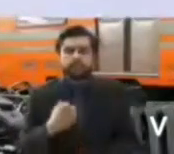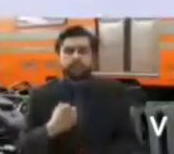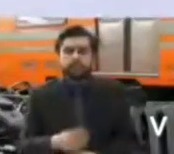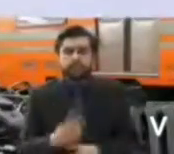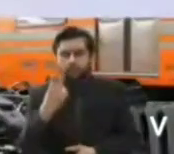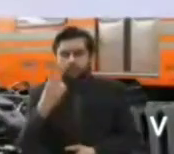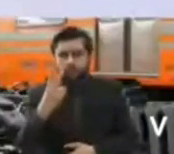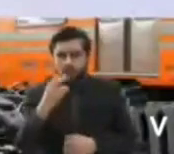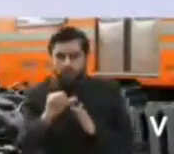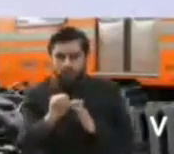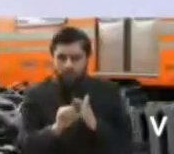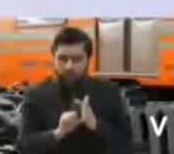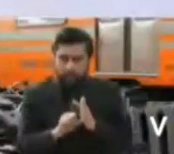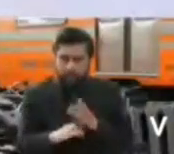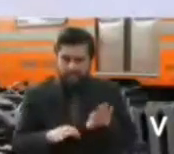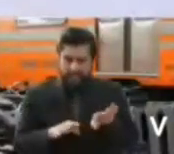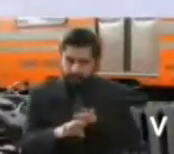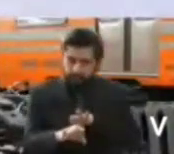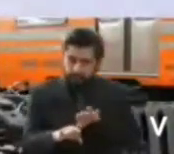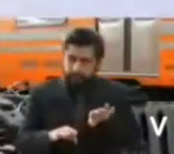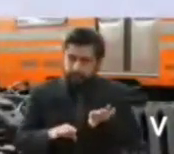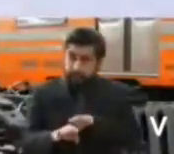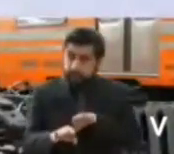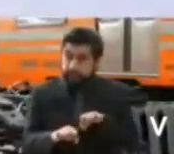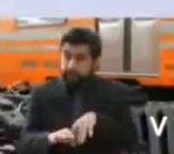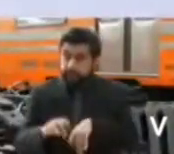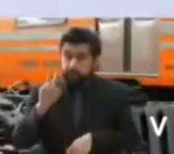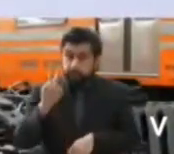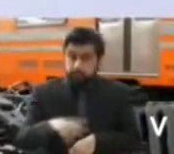de trabajo intenso, profundo,